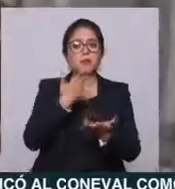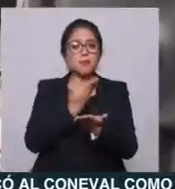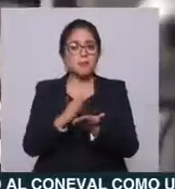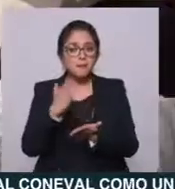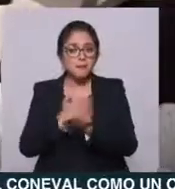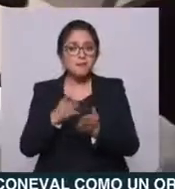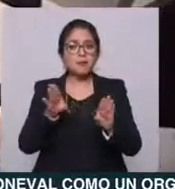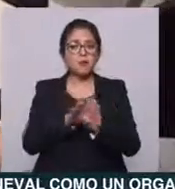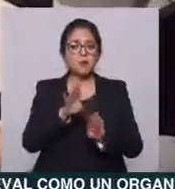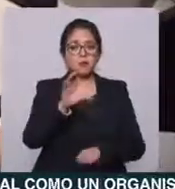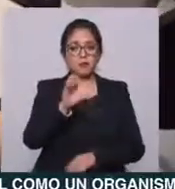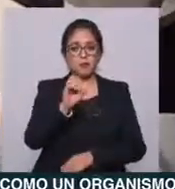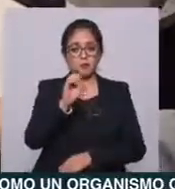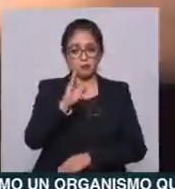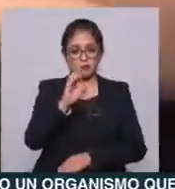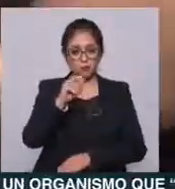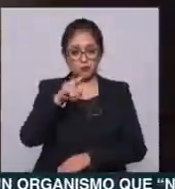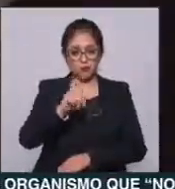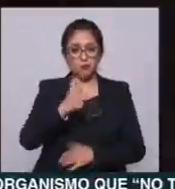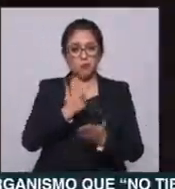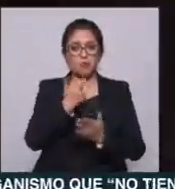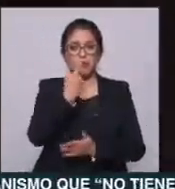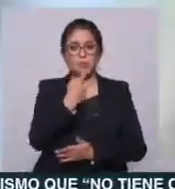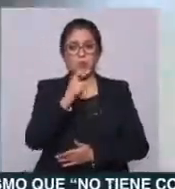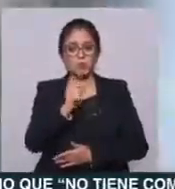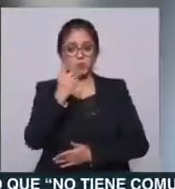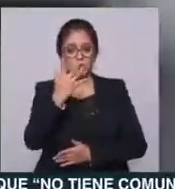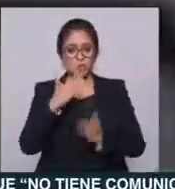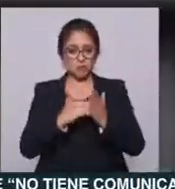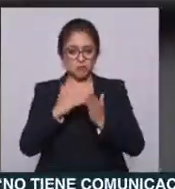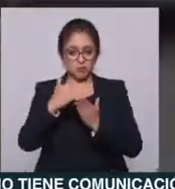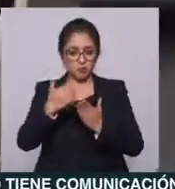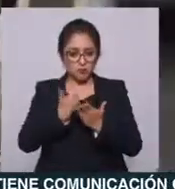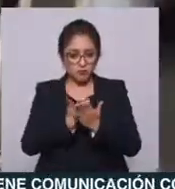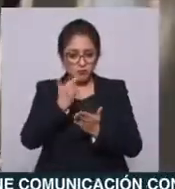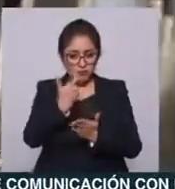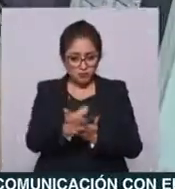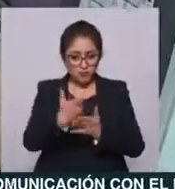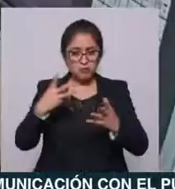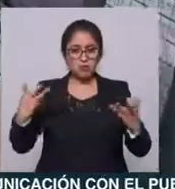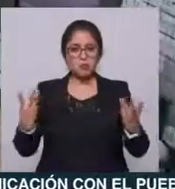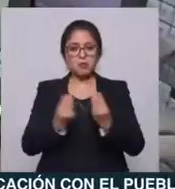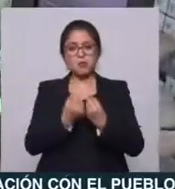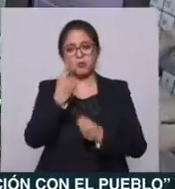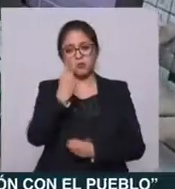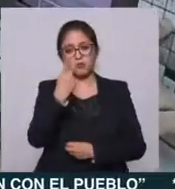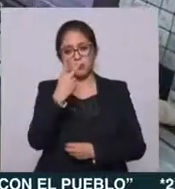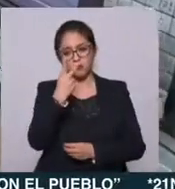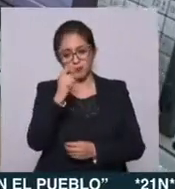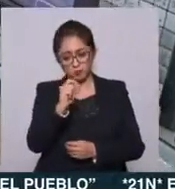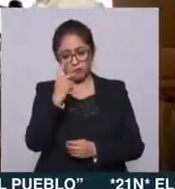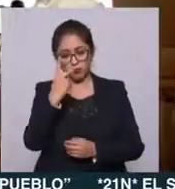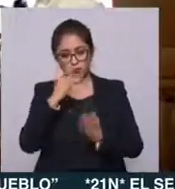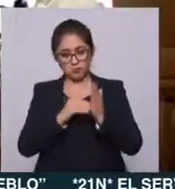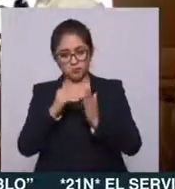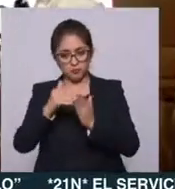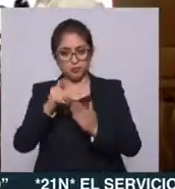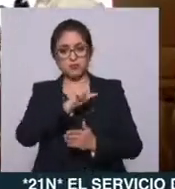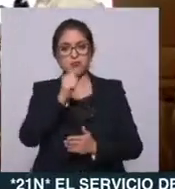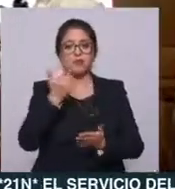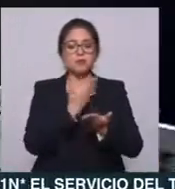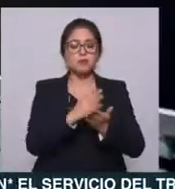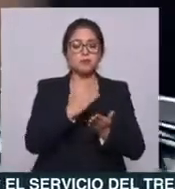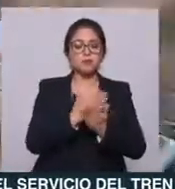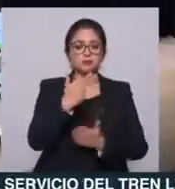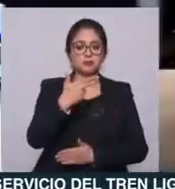consumo a través de Fonacot por un monto de 1.5 millones de pesos, aproximadamente 1.2 millones de créditos. Créditos hipotecarios a través de